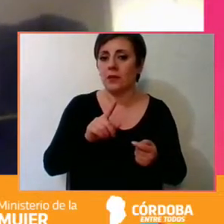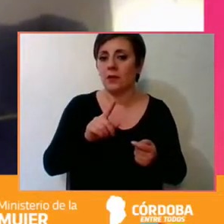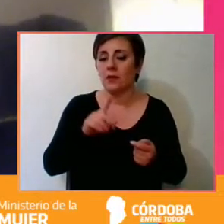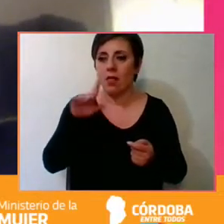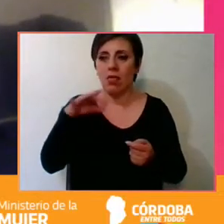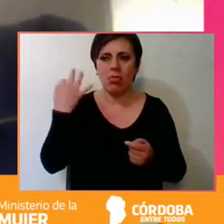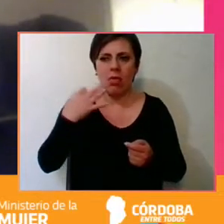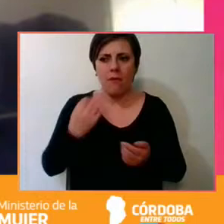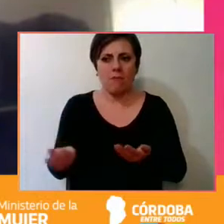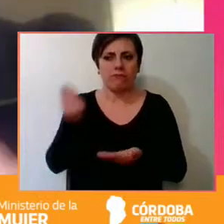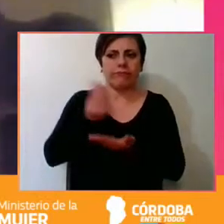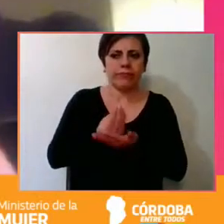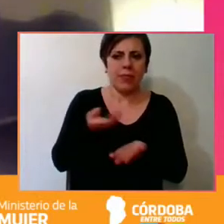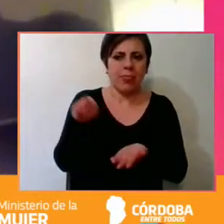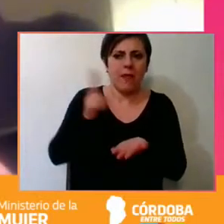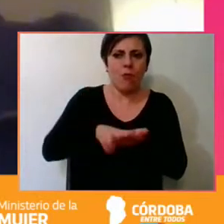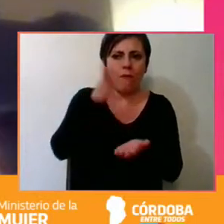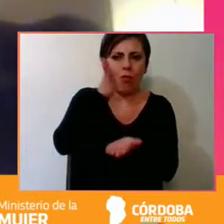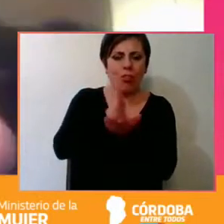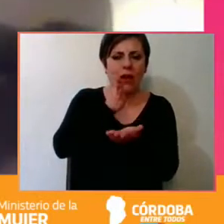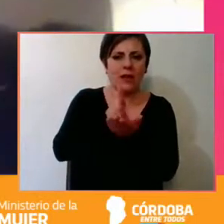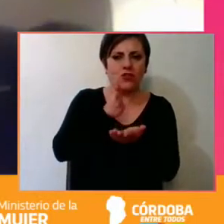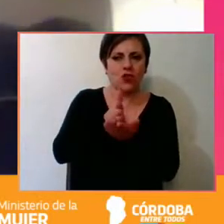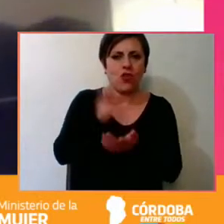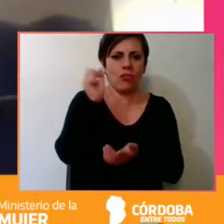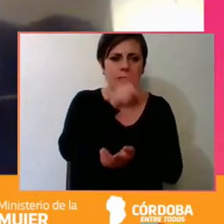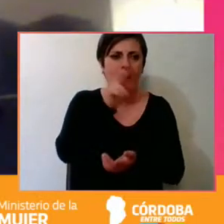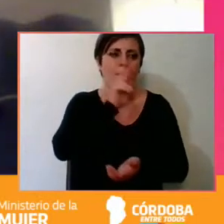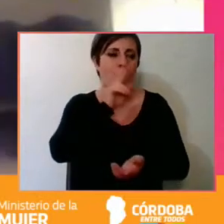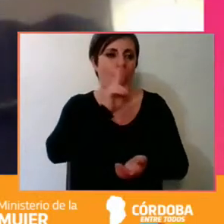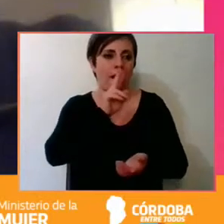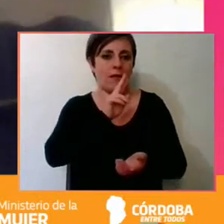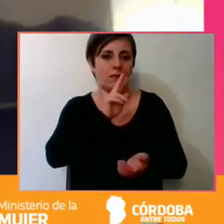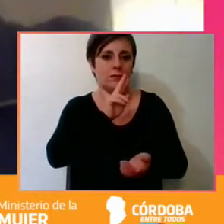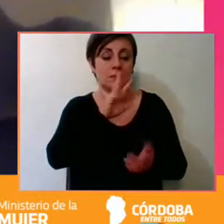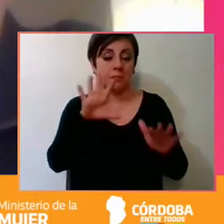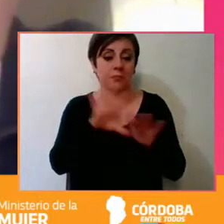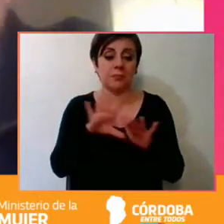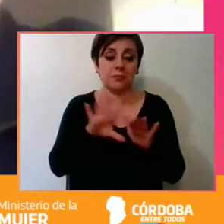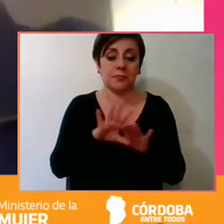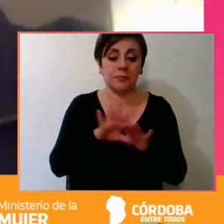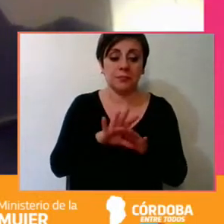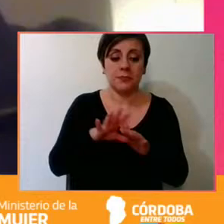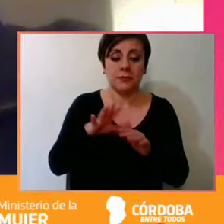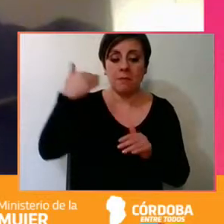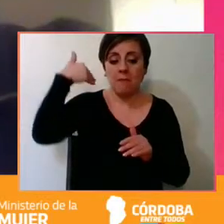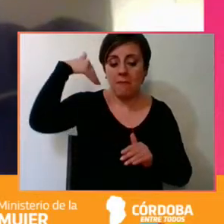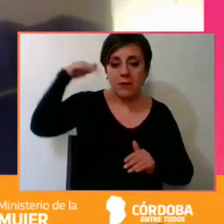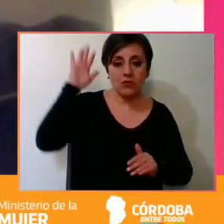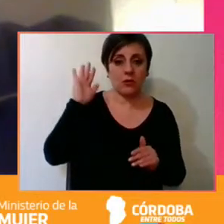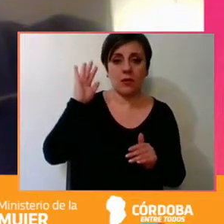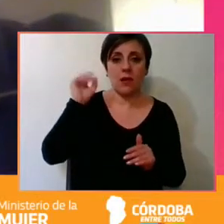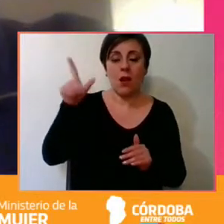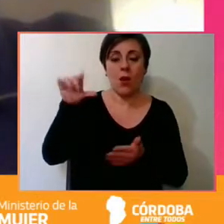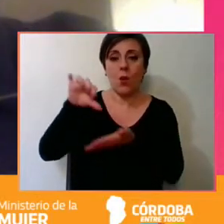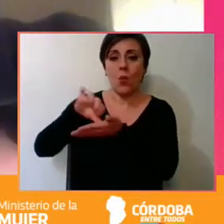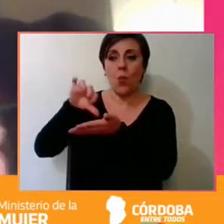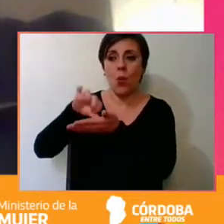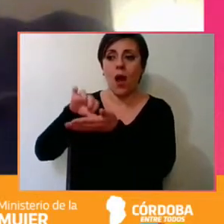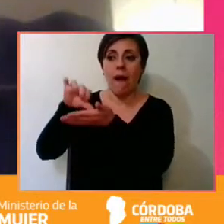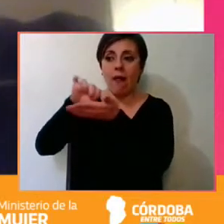de la mujer. Porque es exactamente, ciertamente, mayoritariamente en el hogar donde se produce,